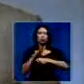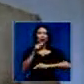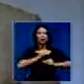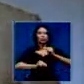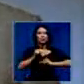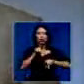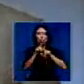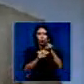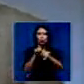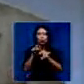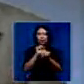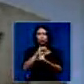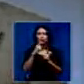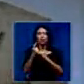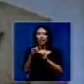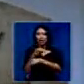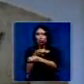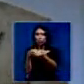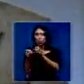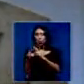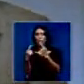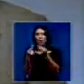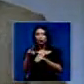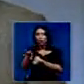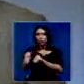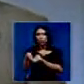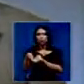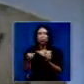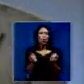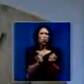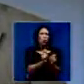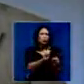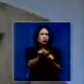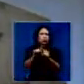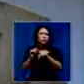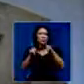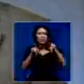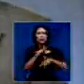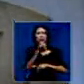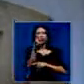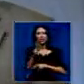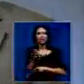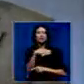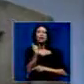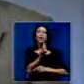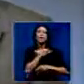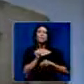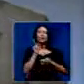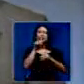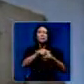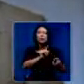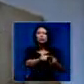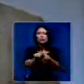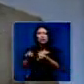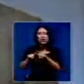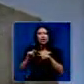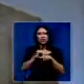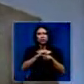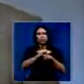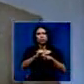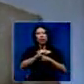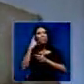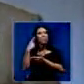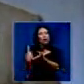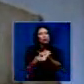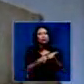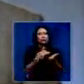los cuartos adjuntos. Con varios cientos de costarricenses participamos en una serie de ejercicios para